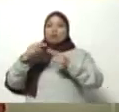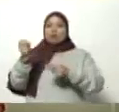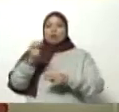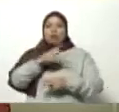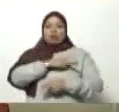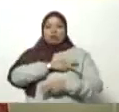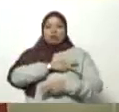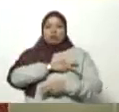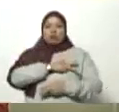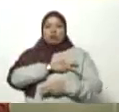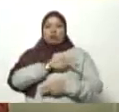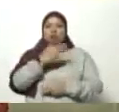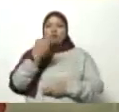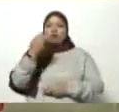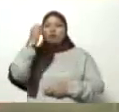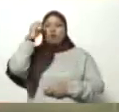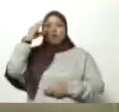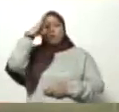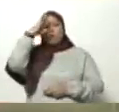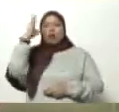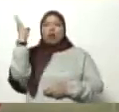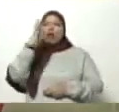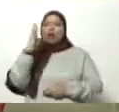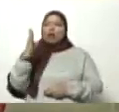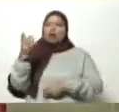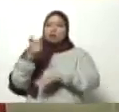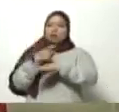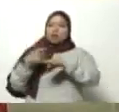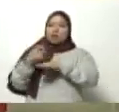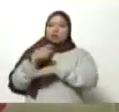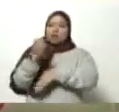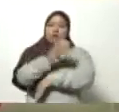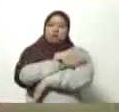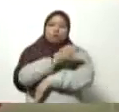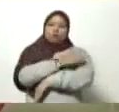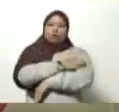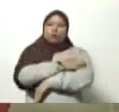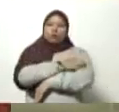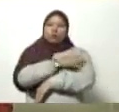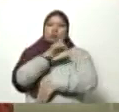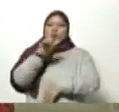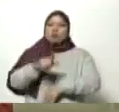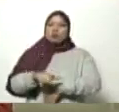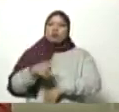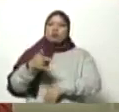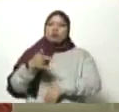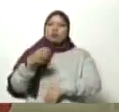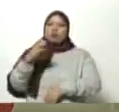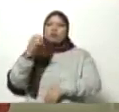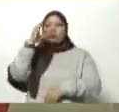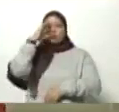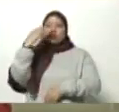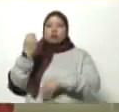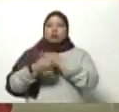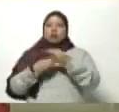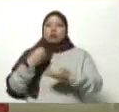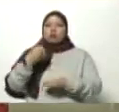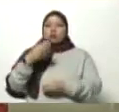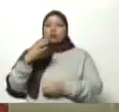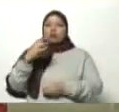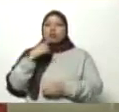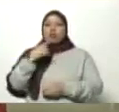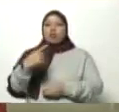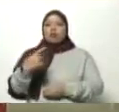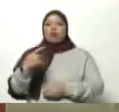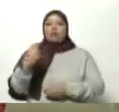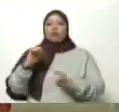garante y observador del diálogo entre el gobierno y la oposición. Además, Petro, en su intervención durante la COP, dijo que